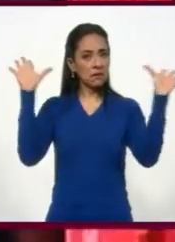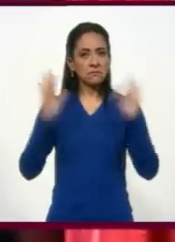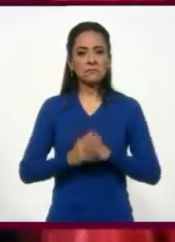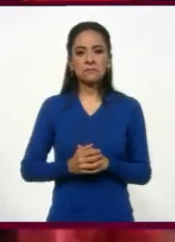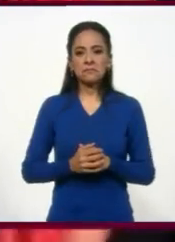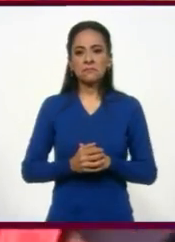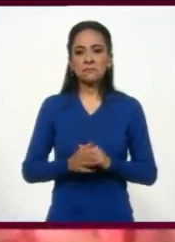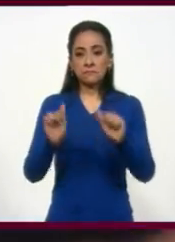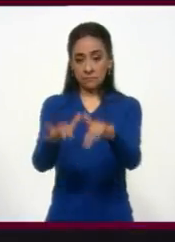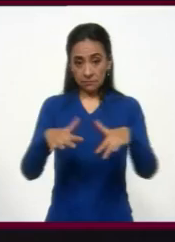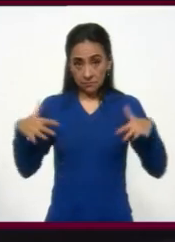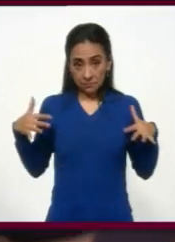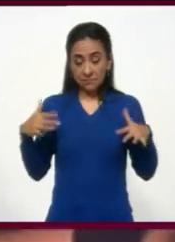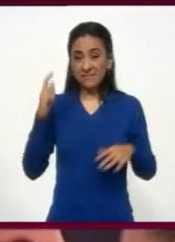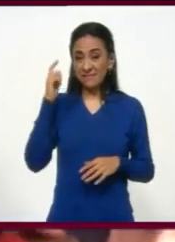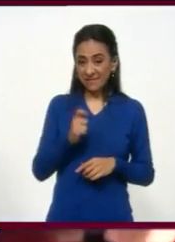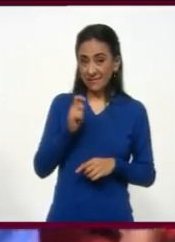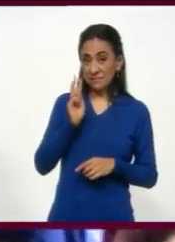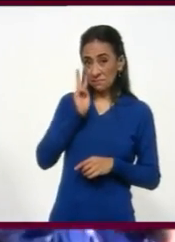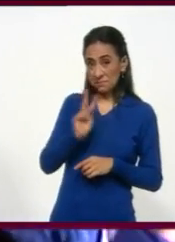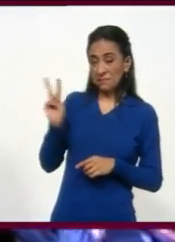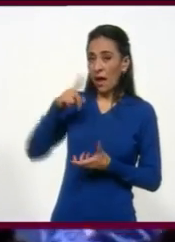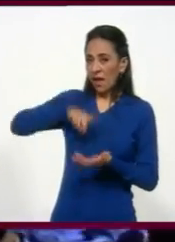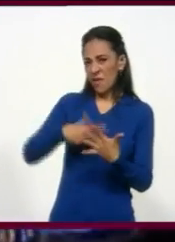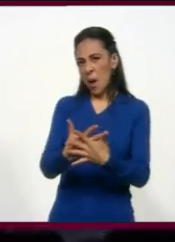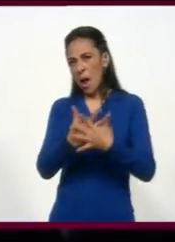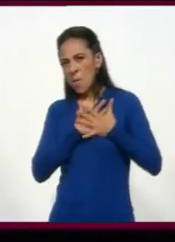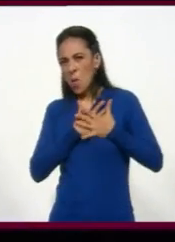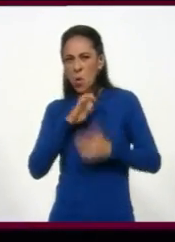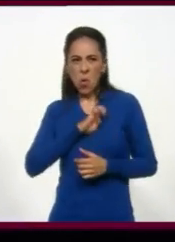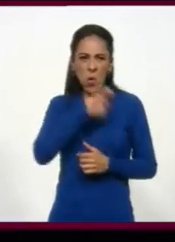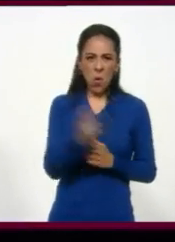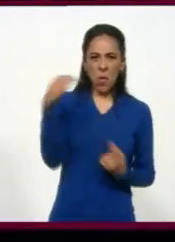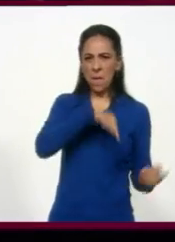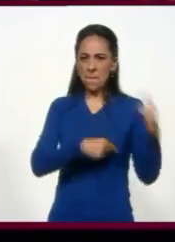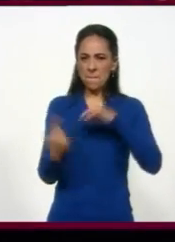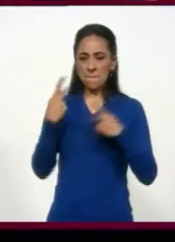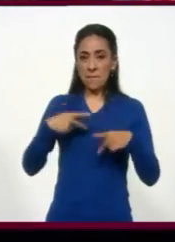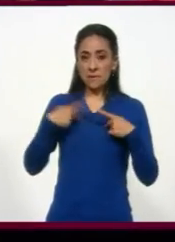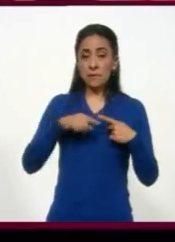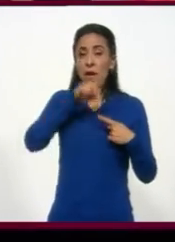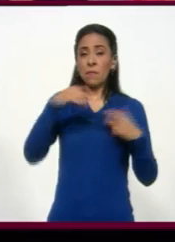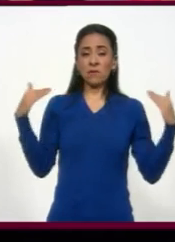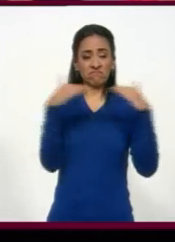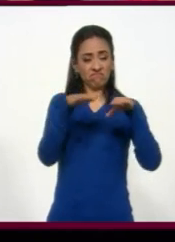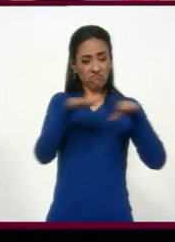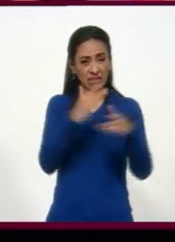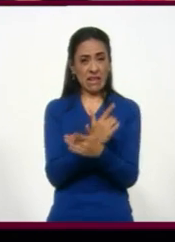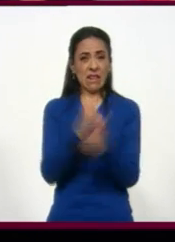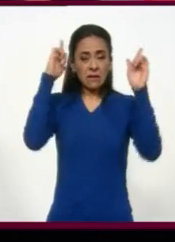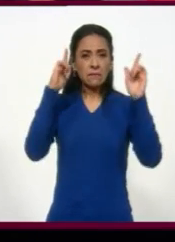en escena la expresión que expone el amor y odio entre la gente y como la democracia puede servir para